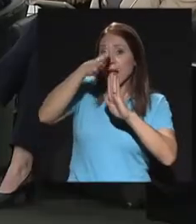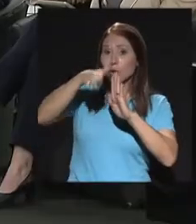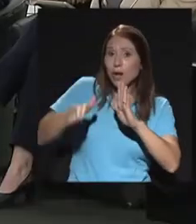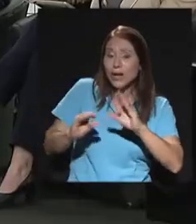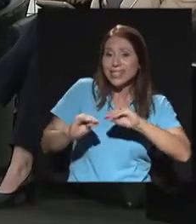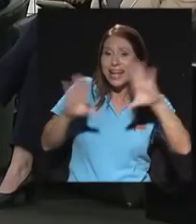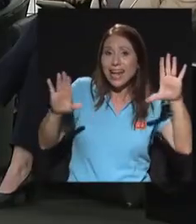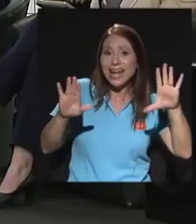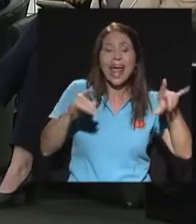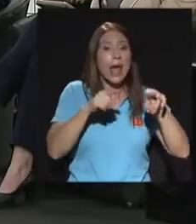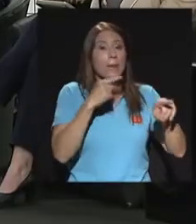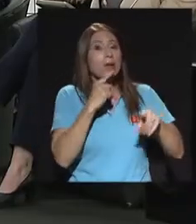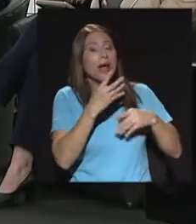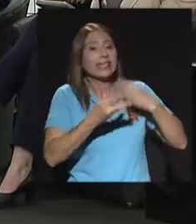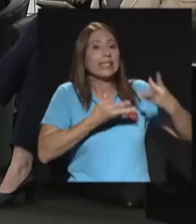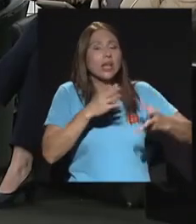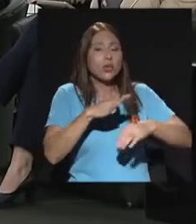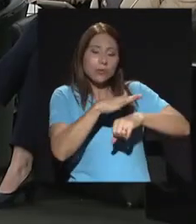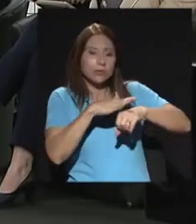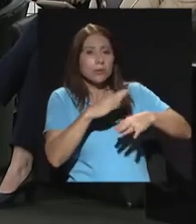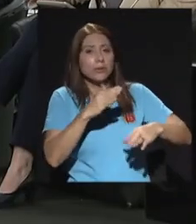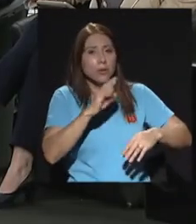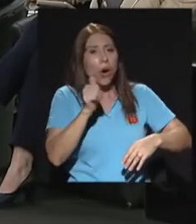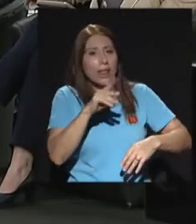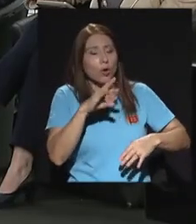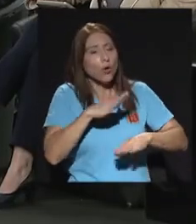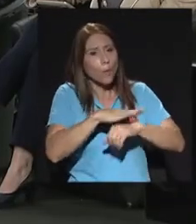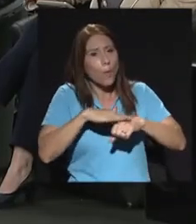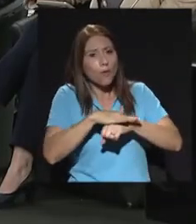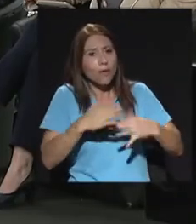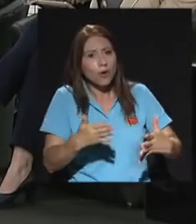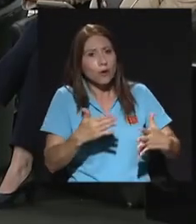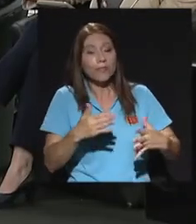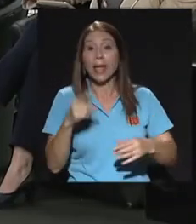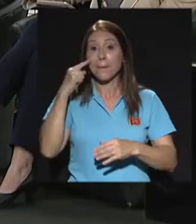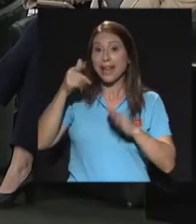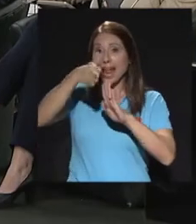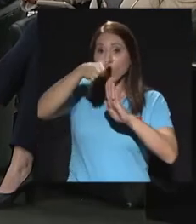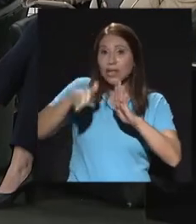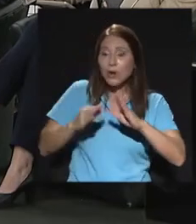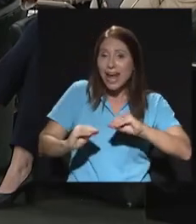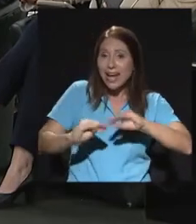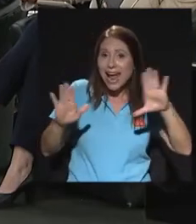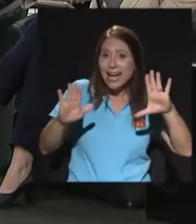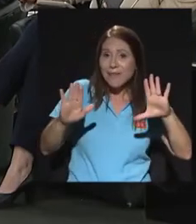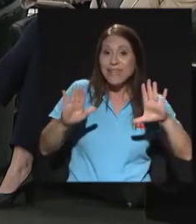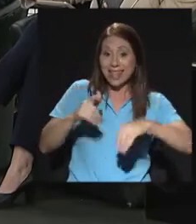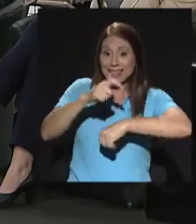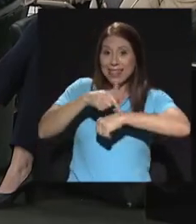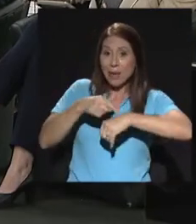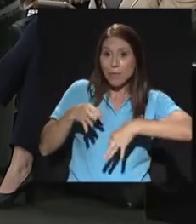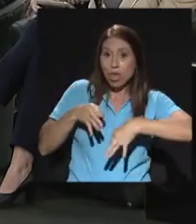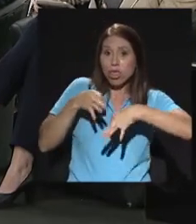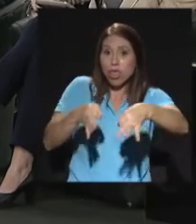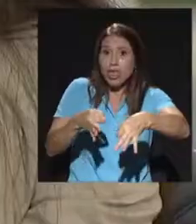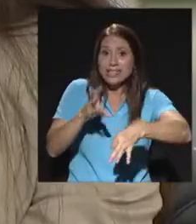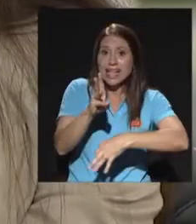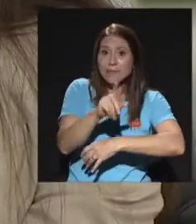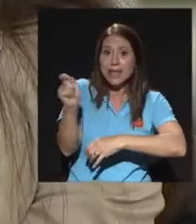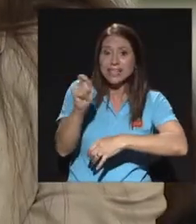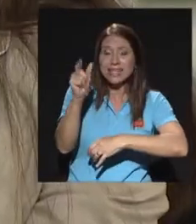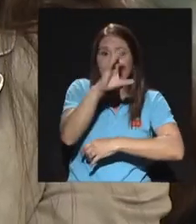Don Antonio, la Contraloría es tan clara que le da 6 meses al Estado costarricense para que haga una nueva